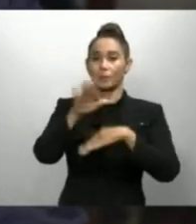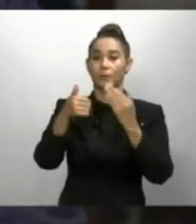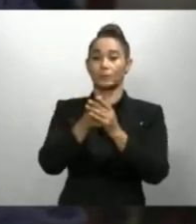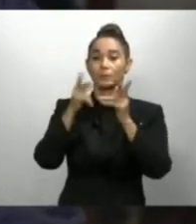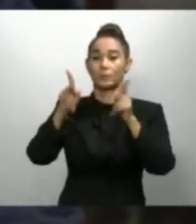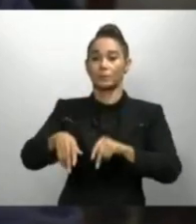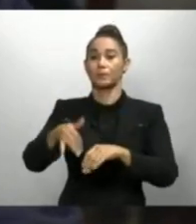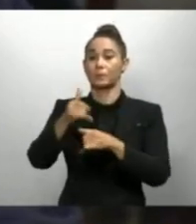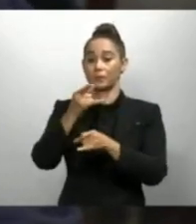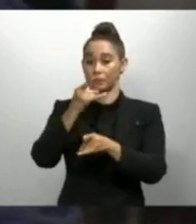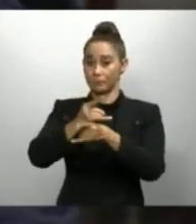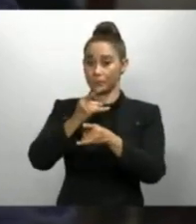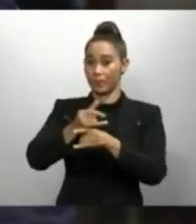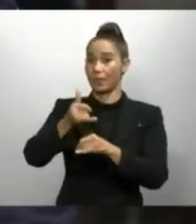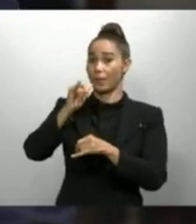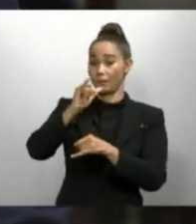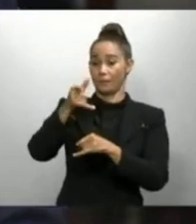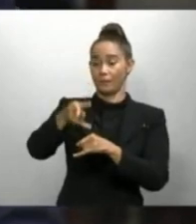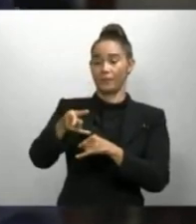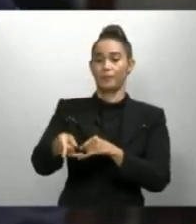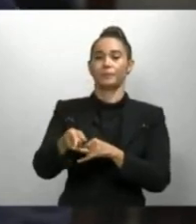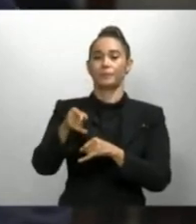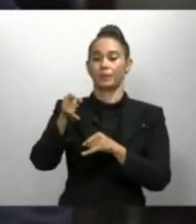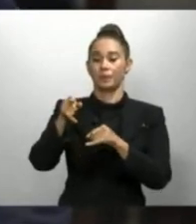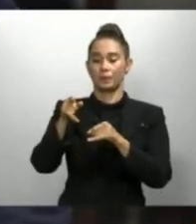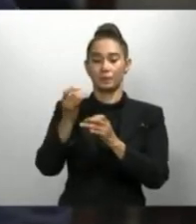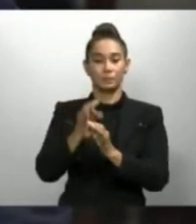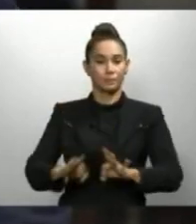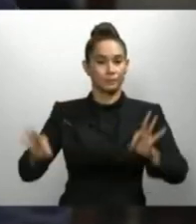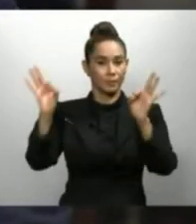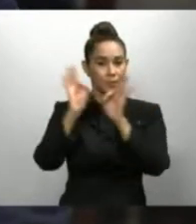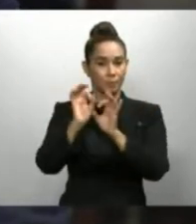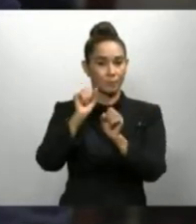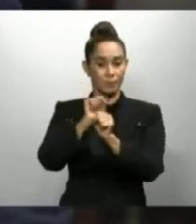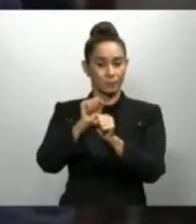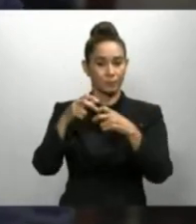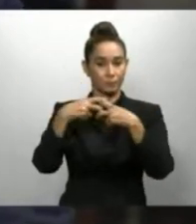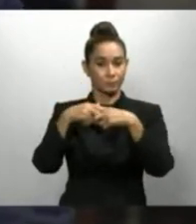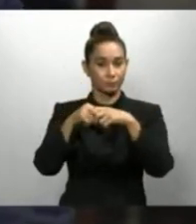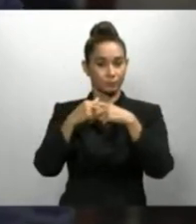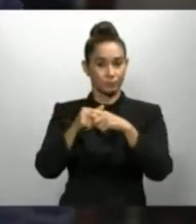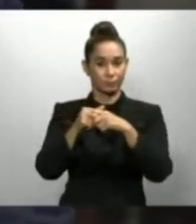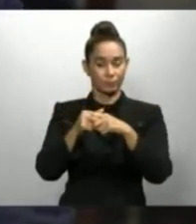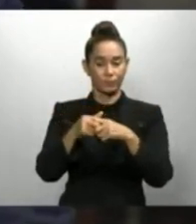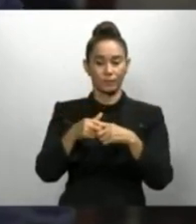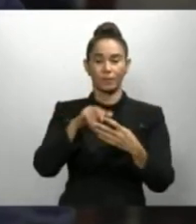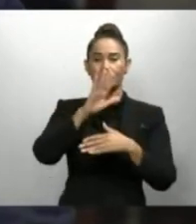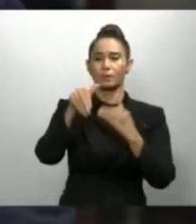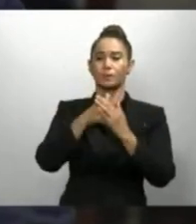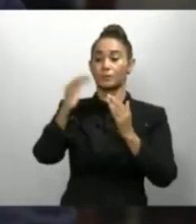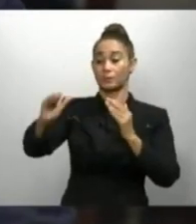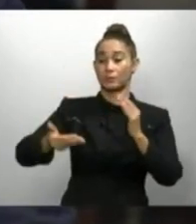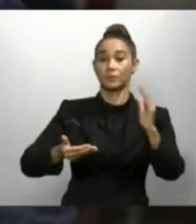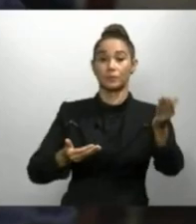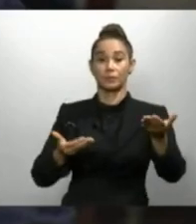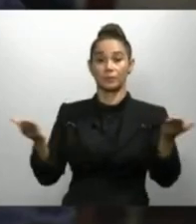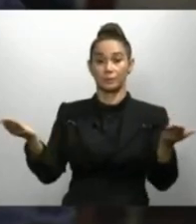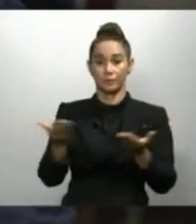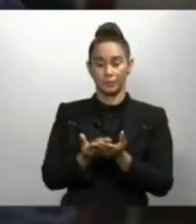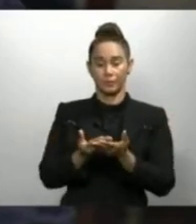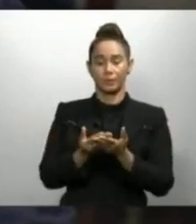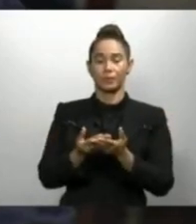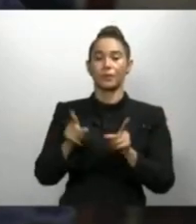consumidores y de este importante sector de la industria nacional, extendiendo nuestra invitación a la ciudadanía, a los